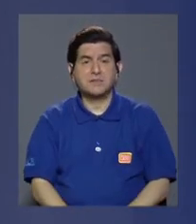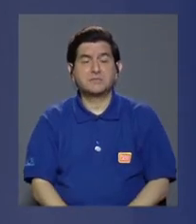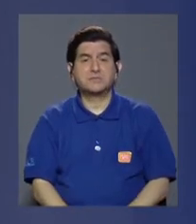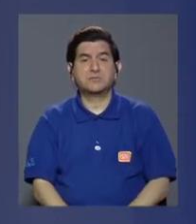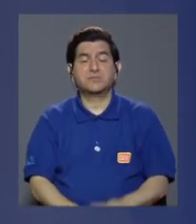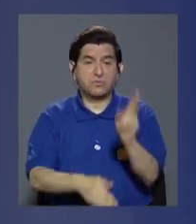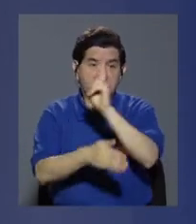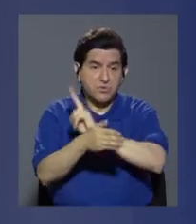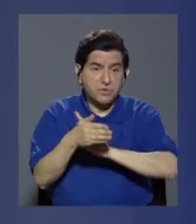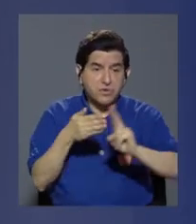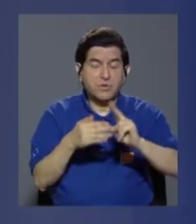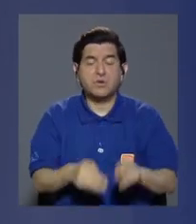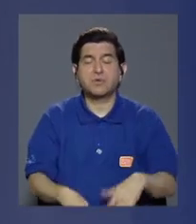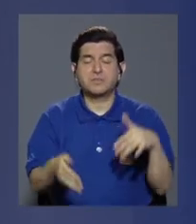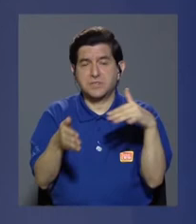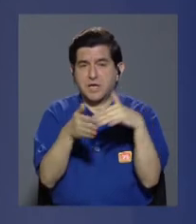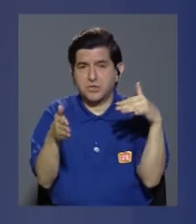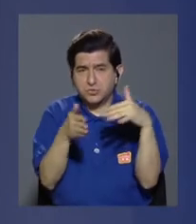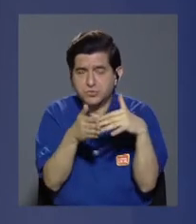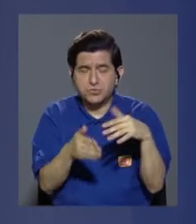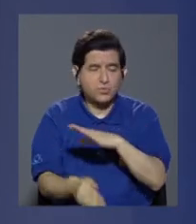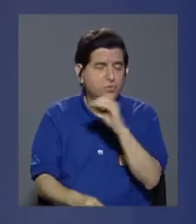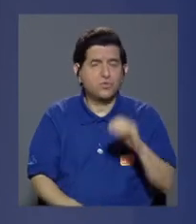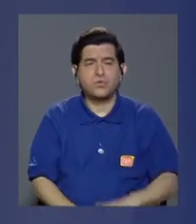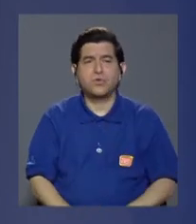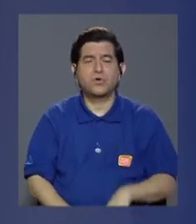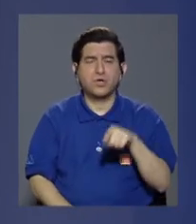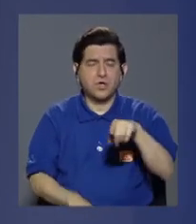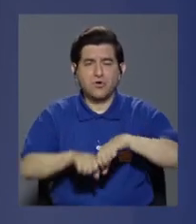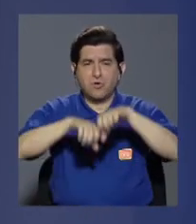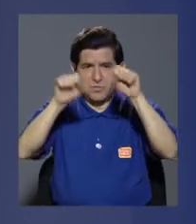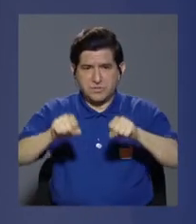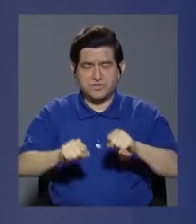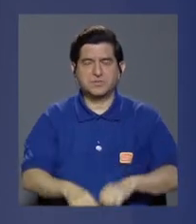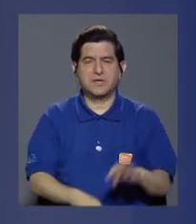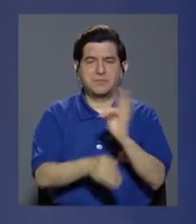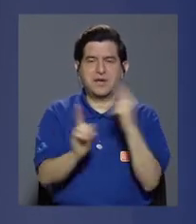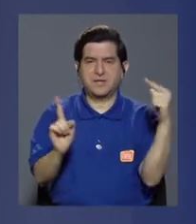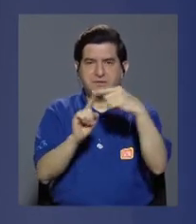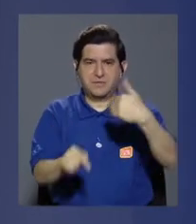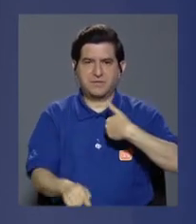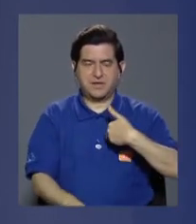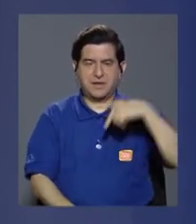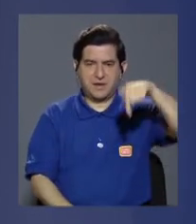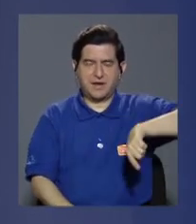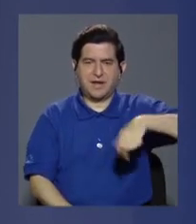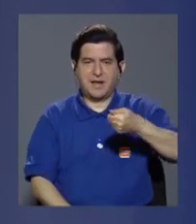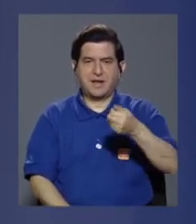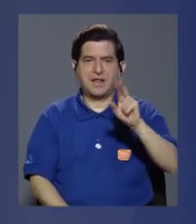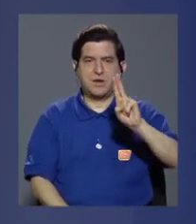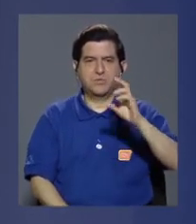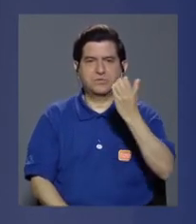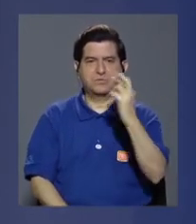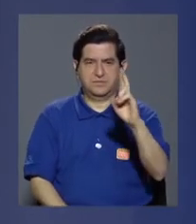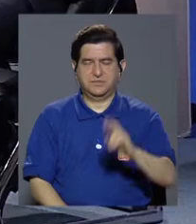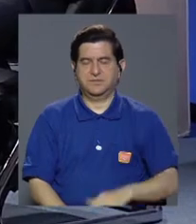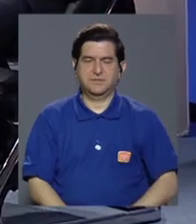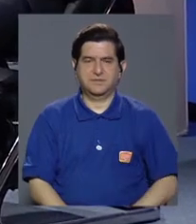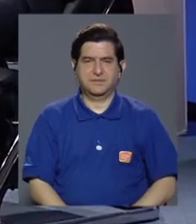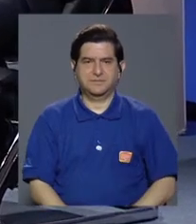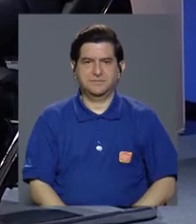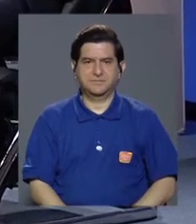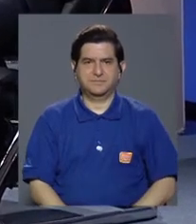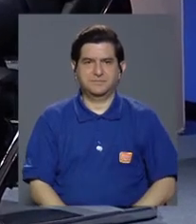como motivo de estudio y referente sistemático hacemos televisión con sentido en nuestros estudios del canal universidad de costa rica